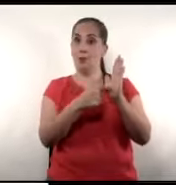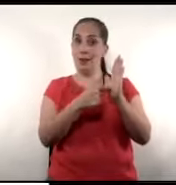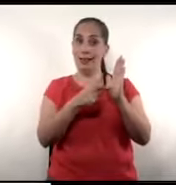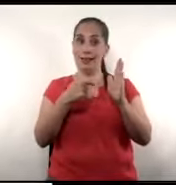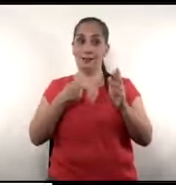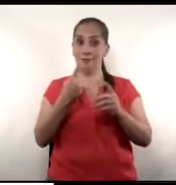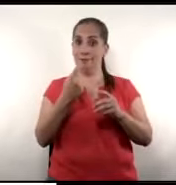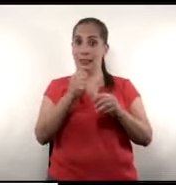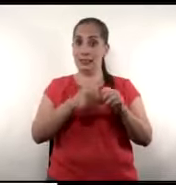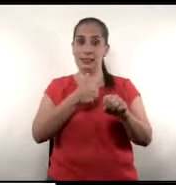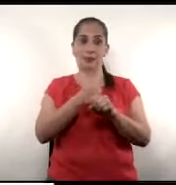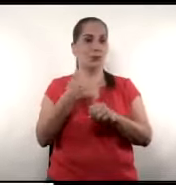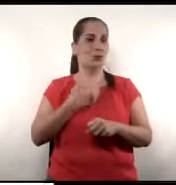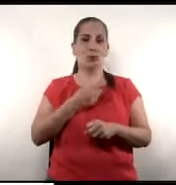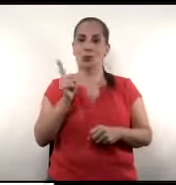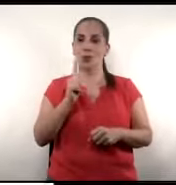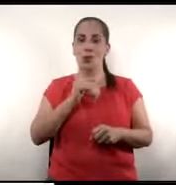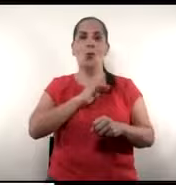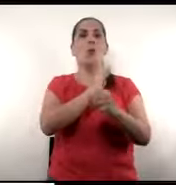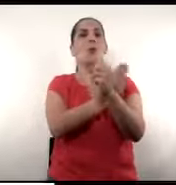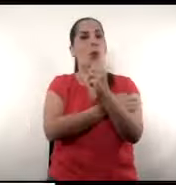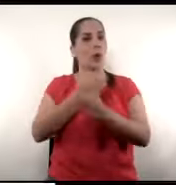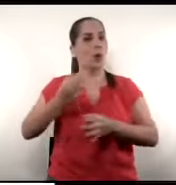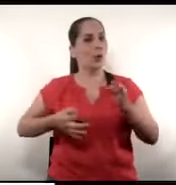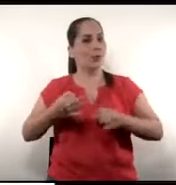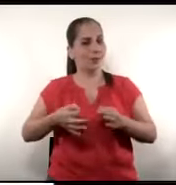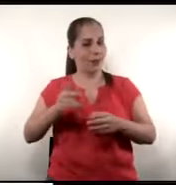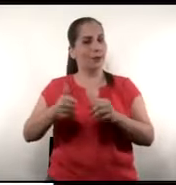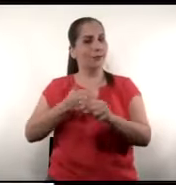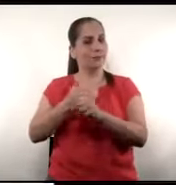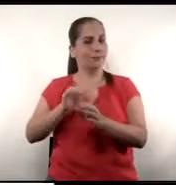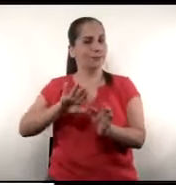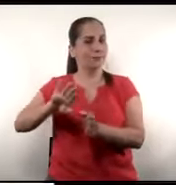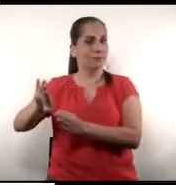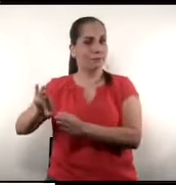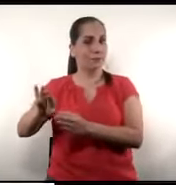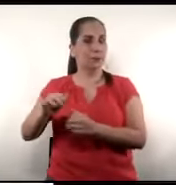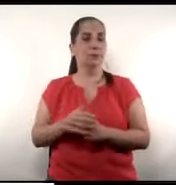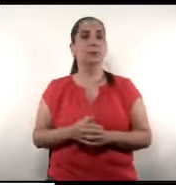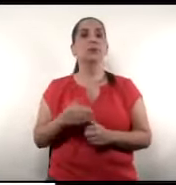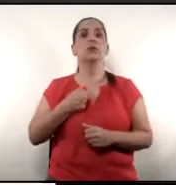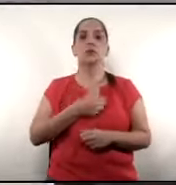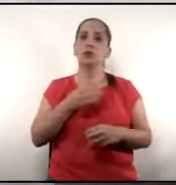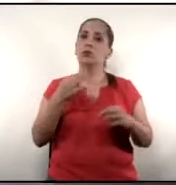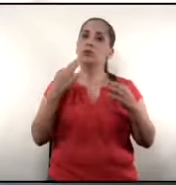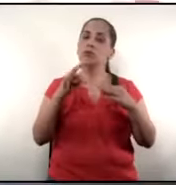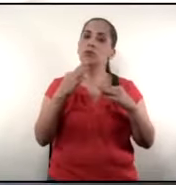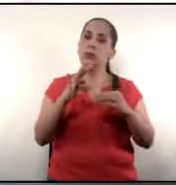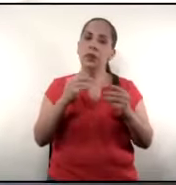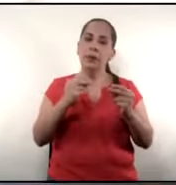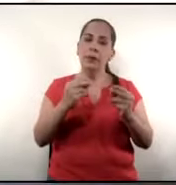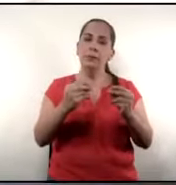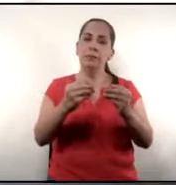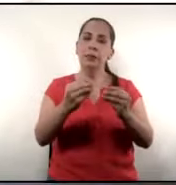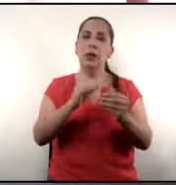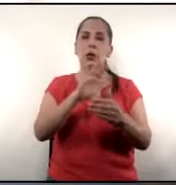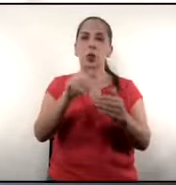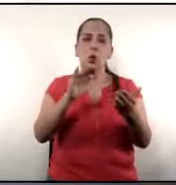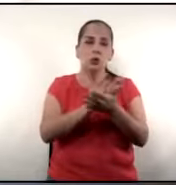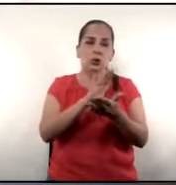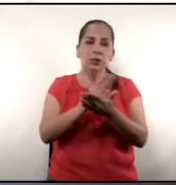establecemos nosotros, porque el Poder Judicial es una cosa aparte, ¿verdad? Sí trataremos de acelerar los trámites internos,